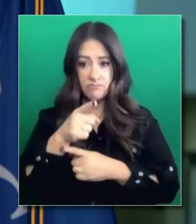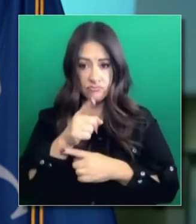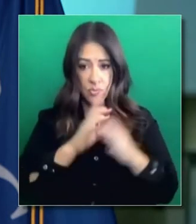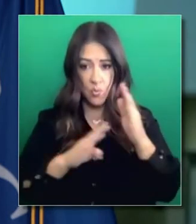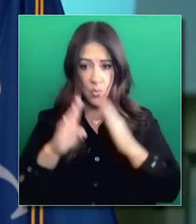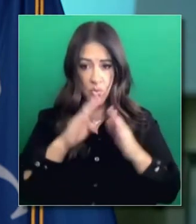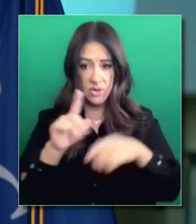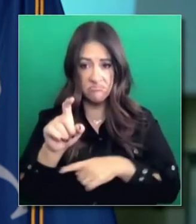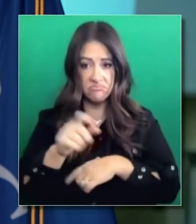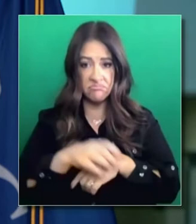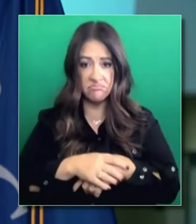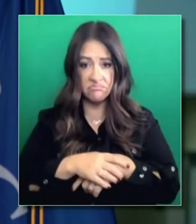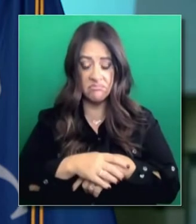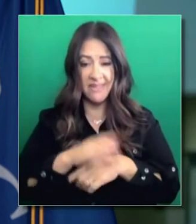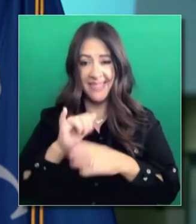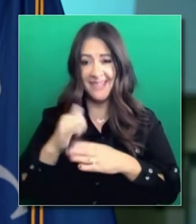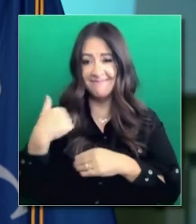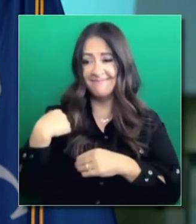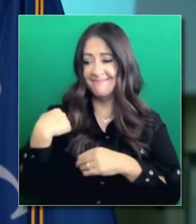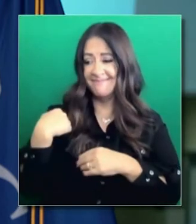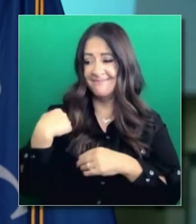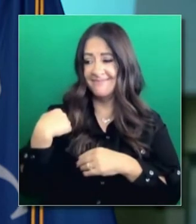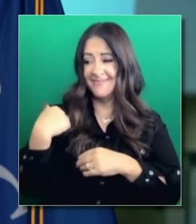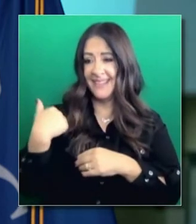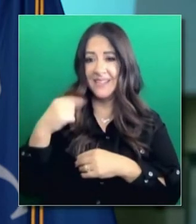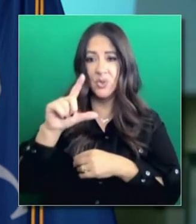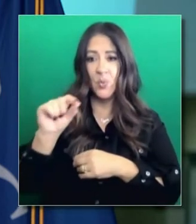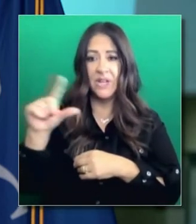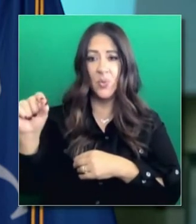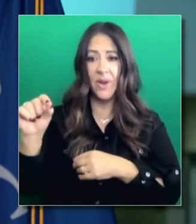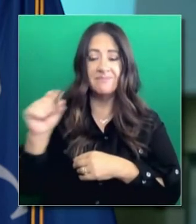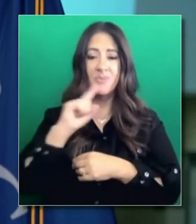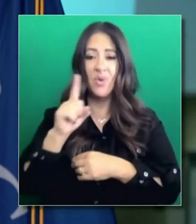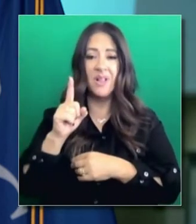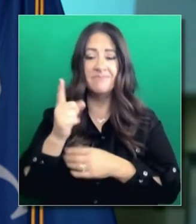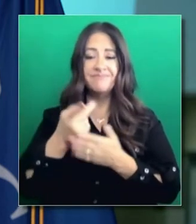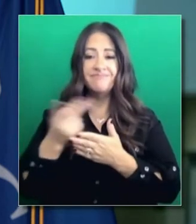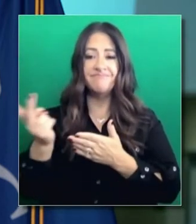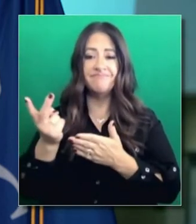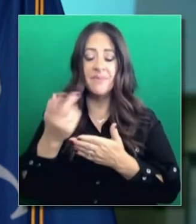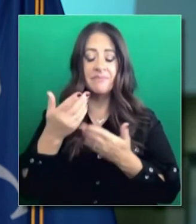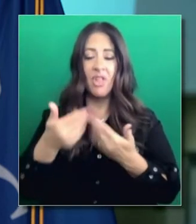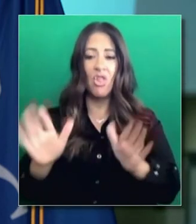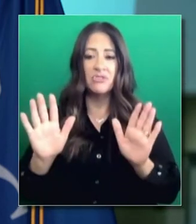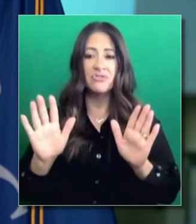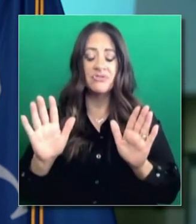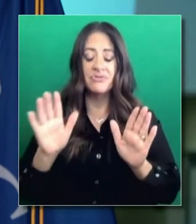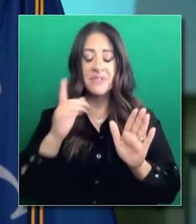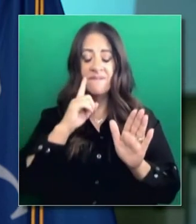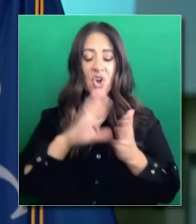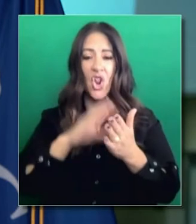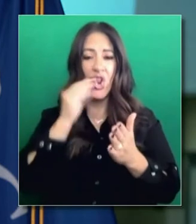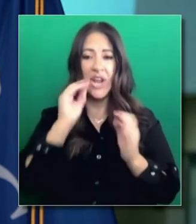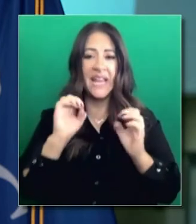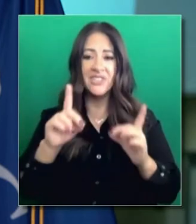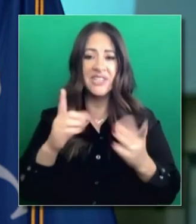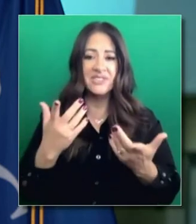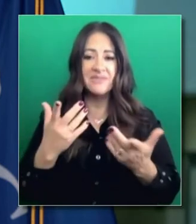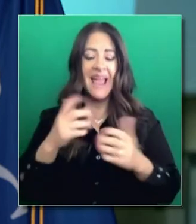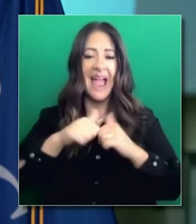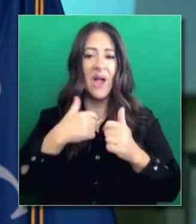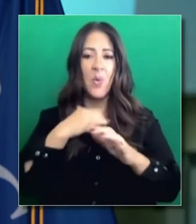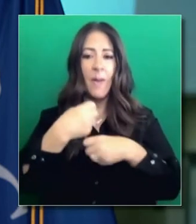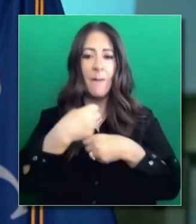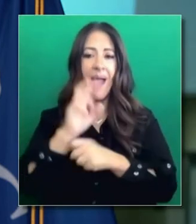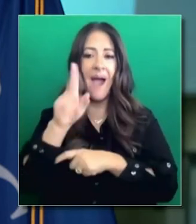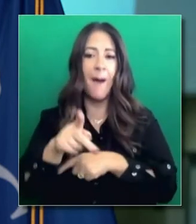en la educación, la enseñanza. ¿Teme usted que haya sido un año perdido para los estudiantes? ¿Qué esfuerzos se harán